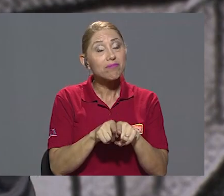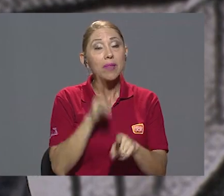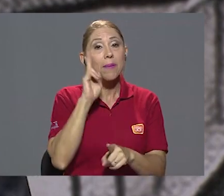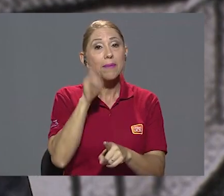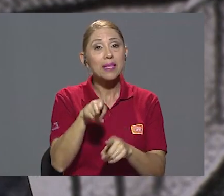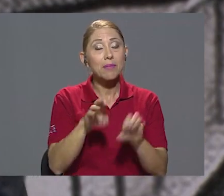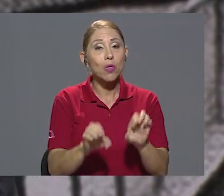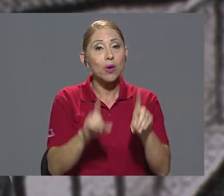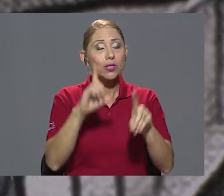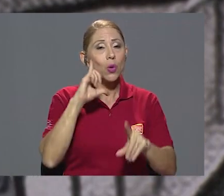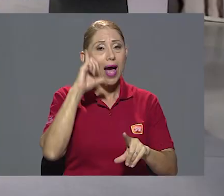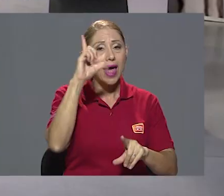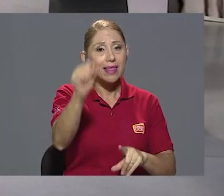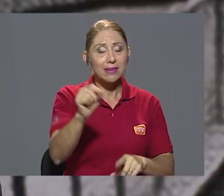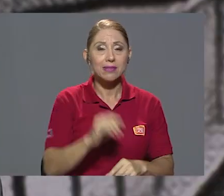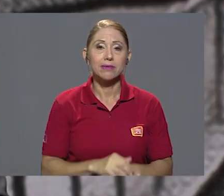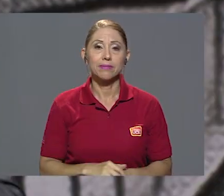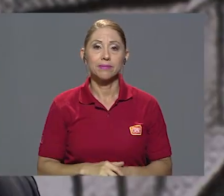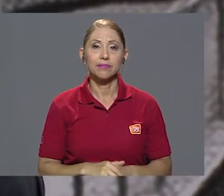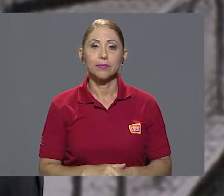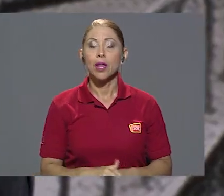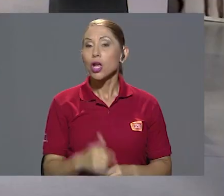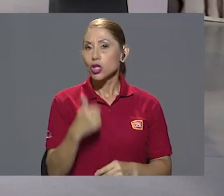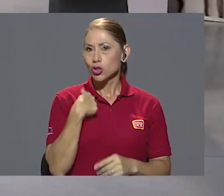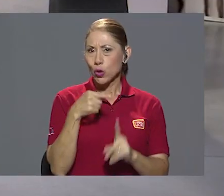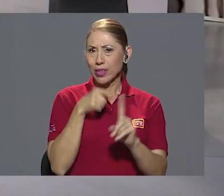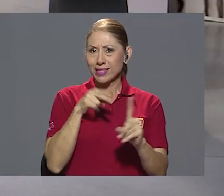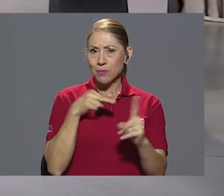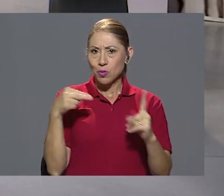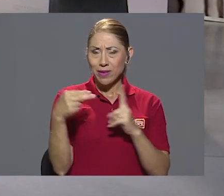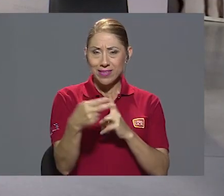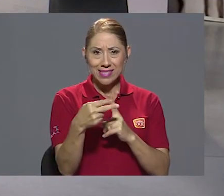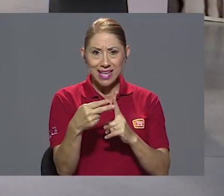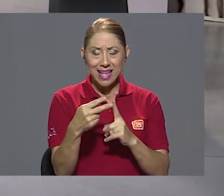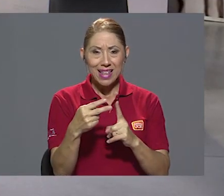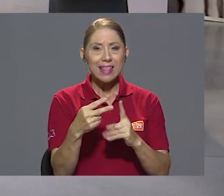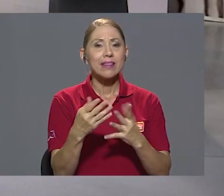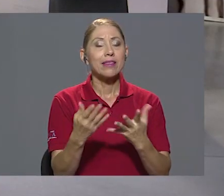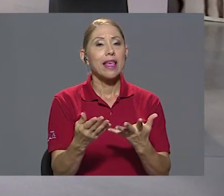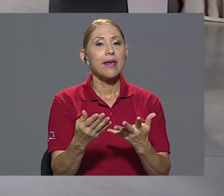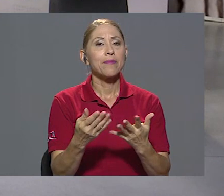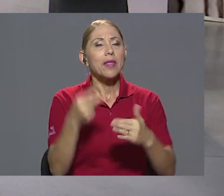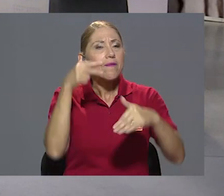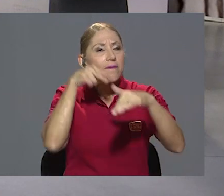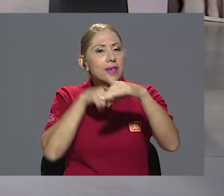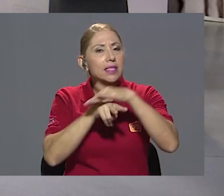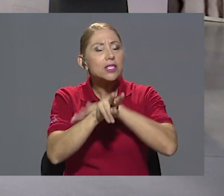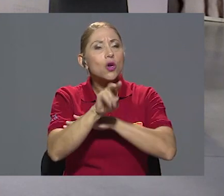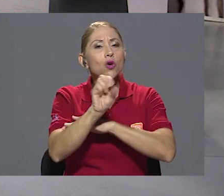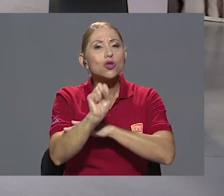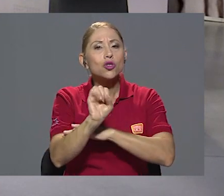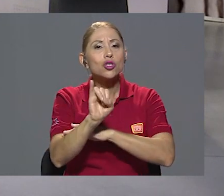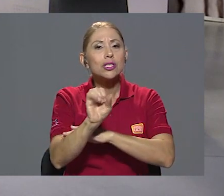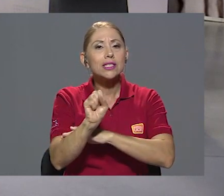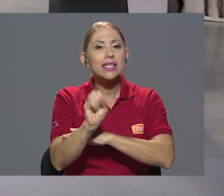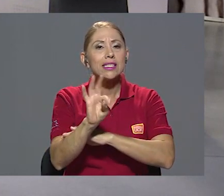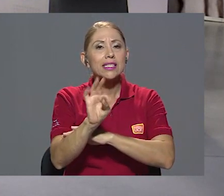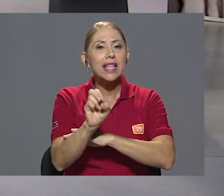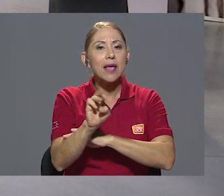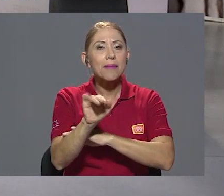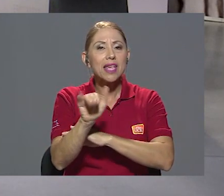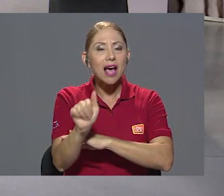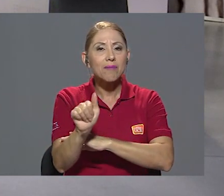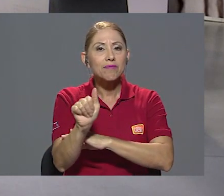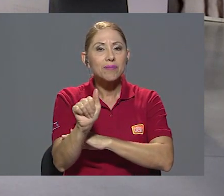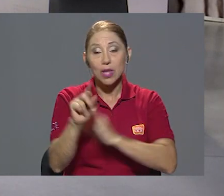educación a distancia. Yo quisiera tal vez aportar desde el punto de vista de la visión sistémica, digamos, de lo que implica